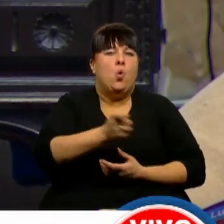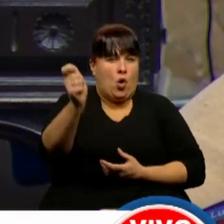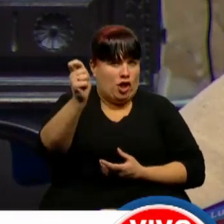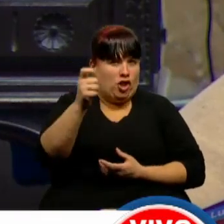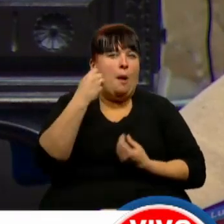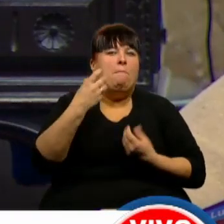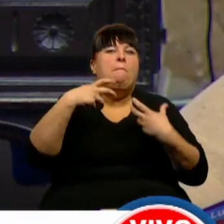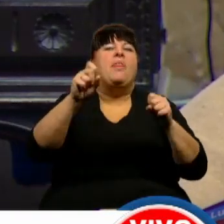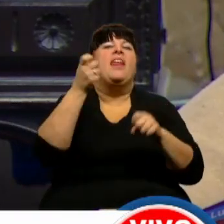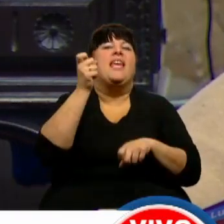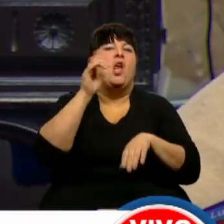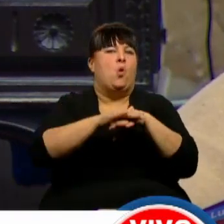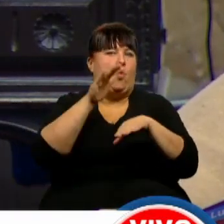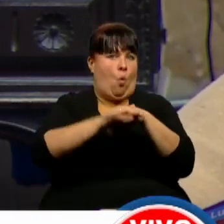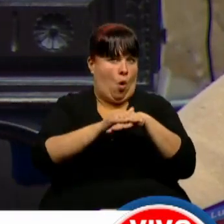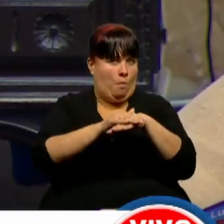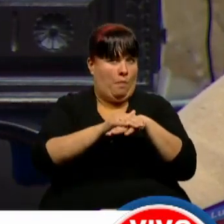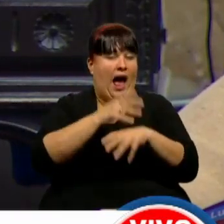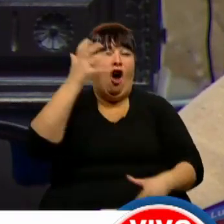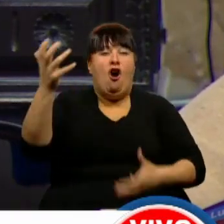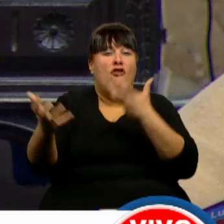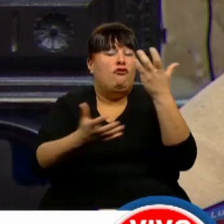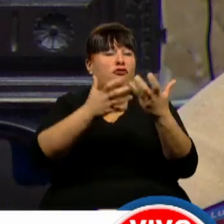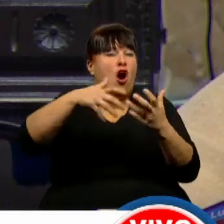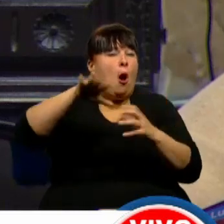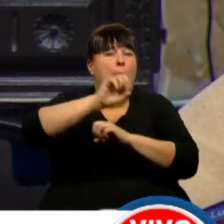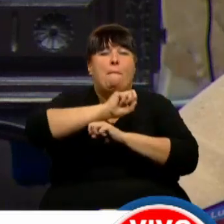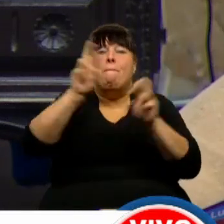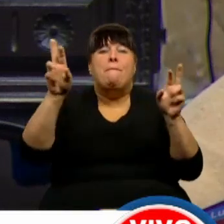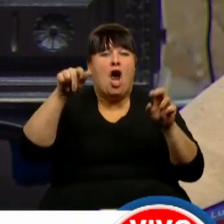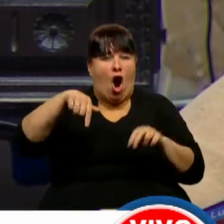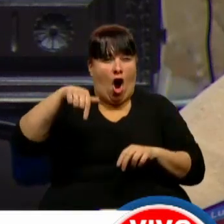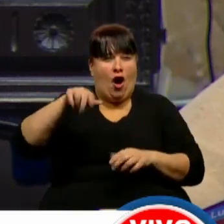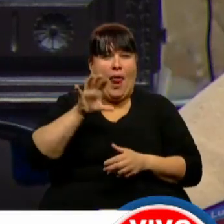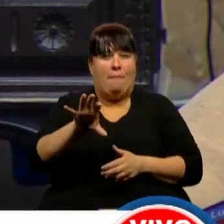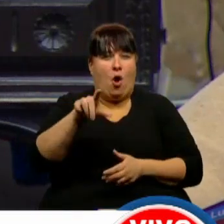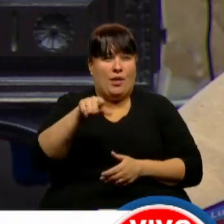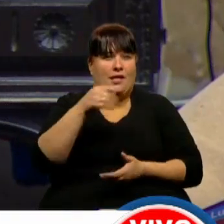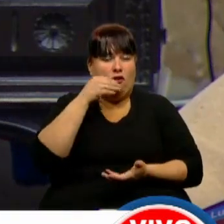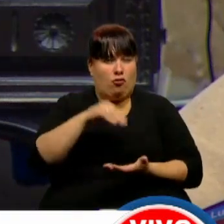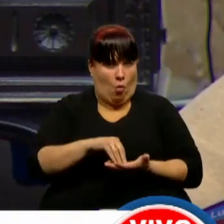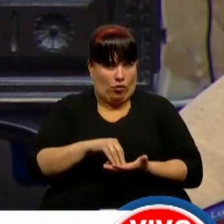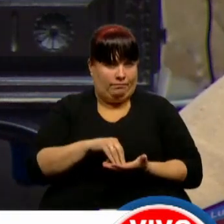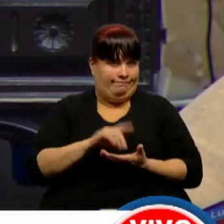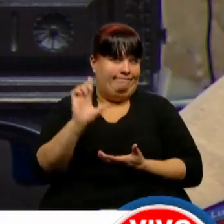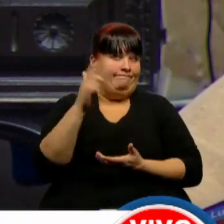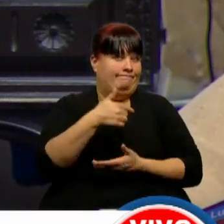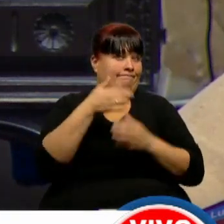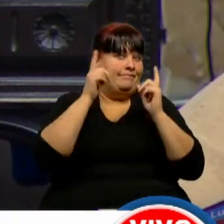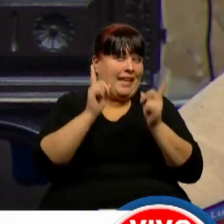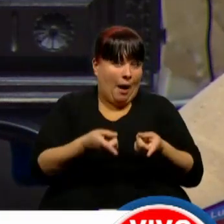judicialmente para dar con los responsables de uno de los incendios más importantes que tuvimos en la provincia.